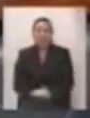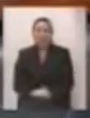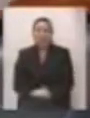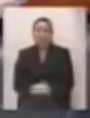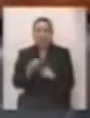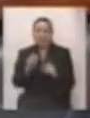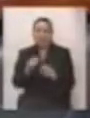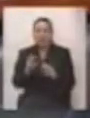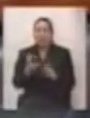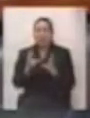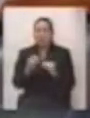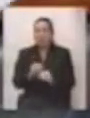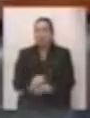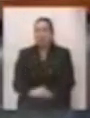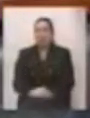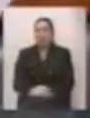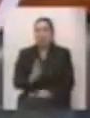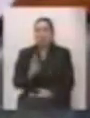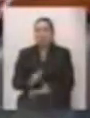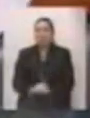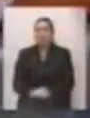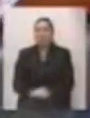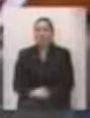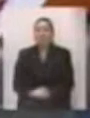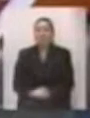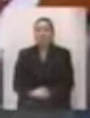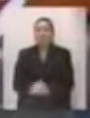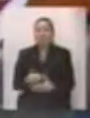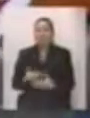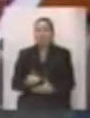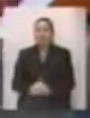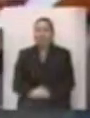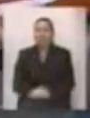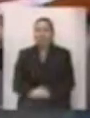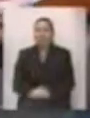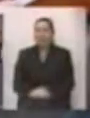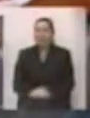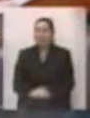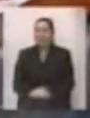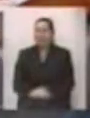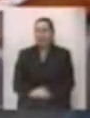través de las cabinas de Internet oscuras, inmundas, cochinas, cuatro chicos en una cuadra.